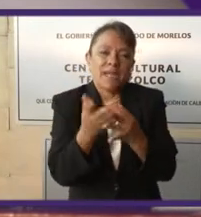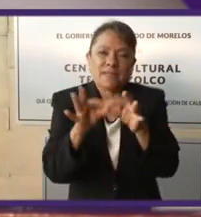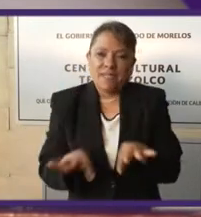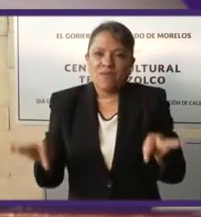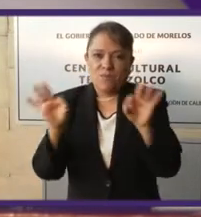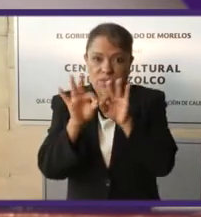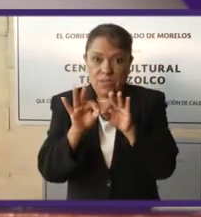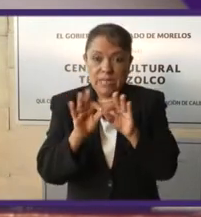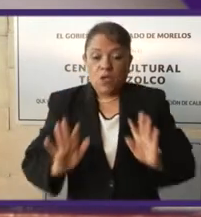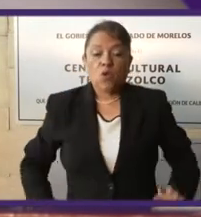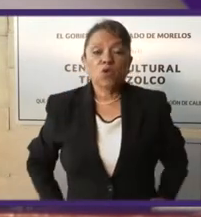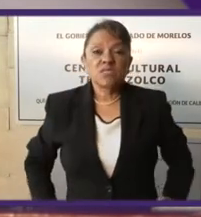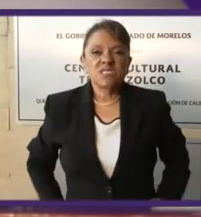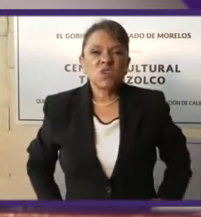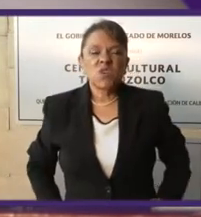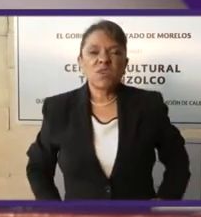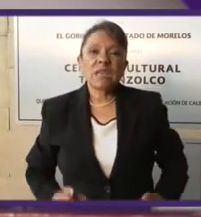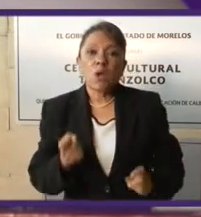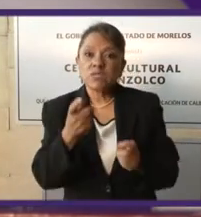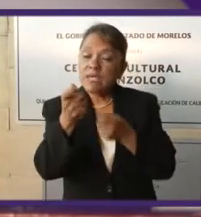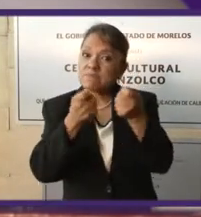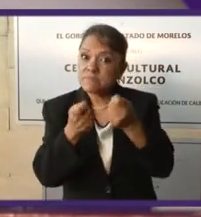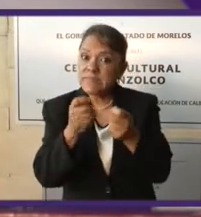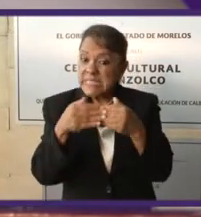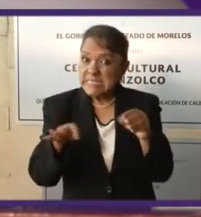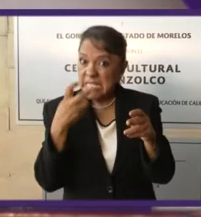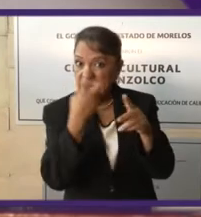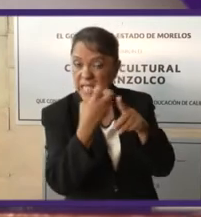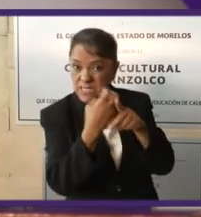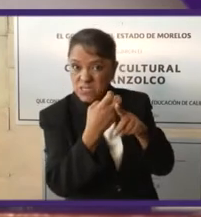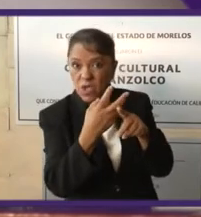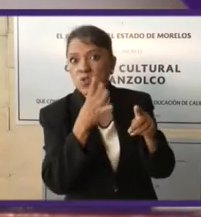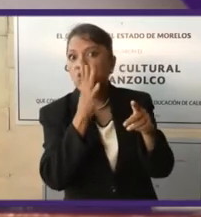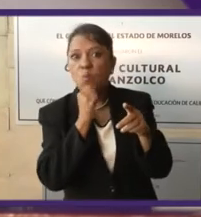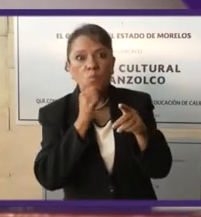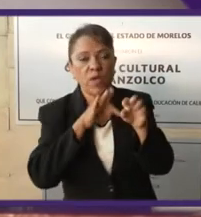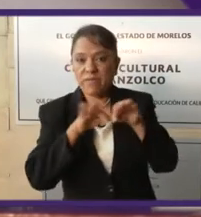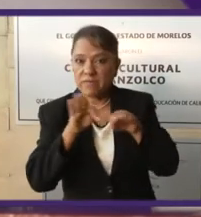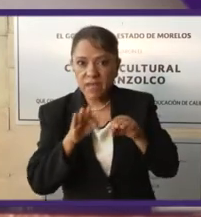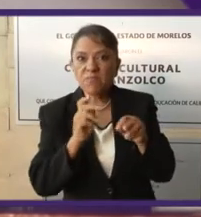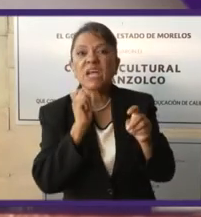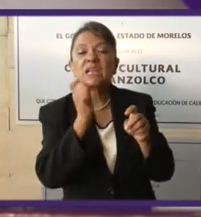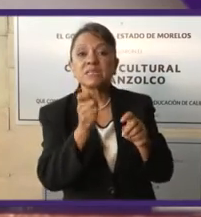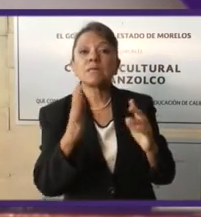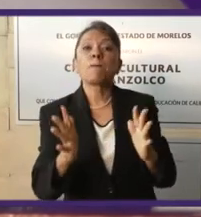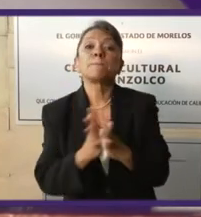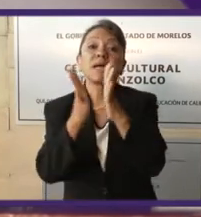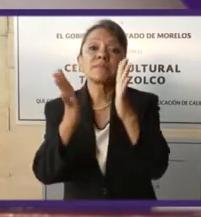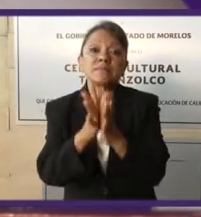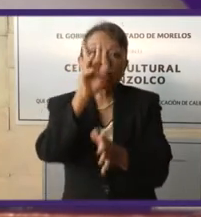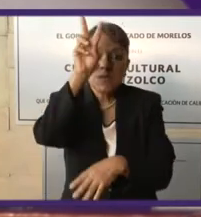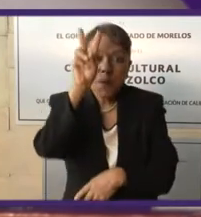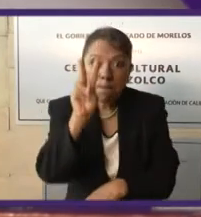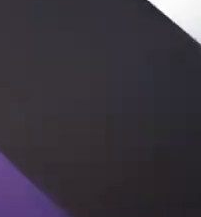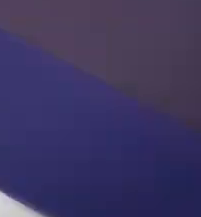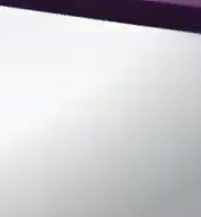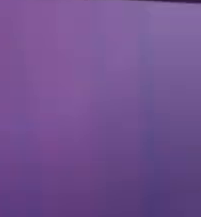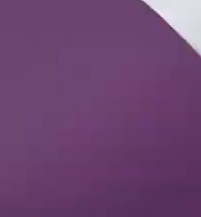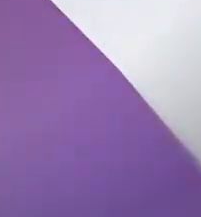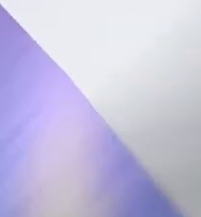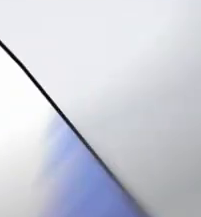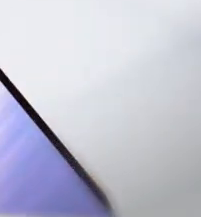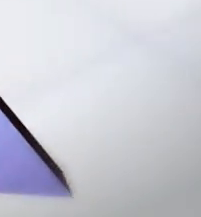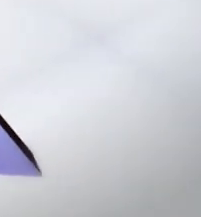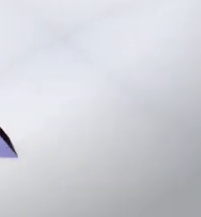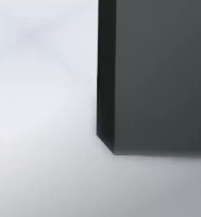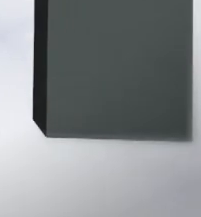es condicionante, sin esta parte no puede funcionar este frente, es la participación real de los ciudadanos.